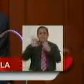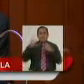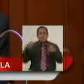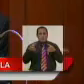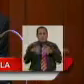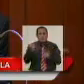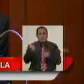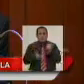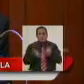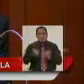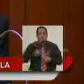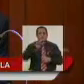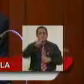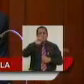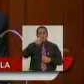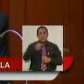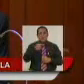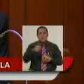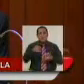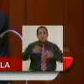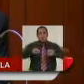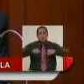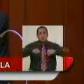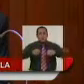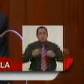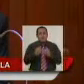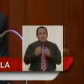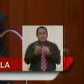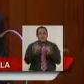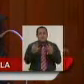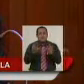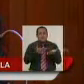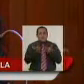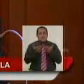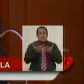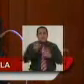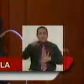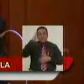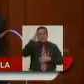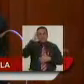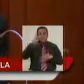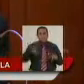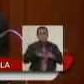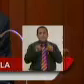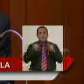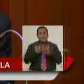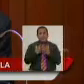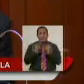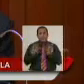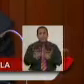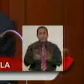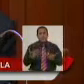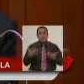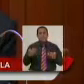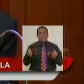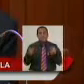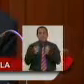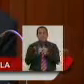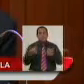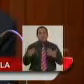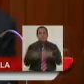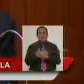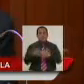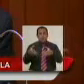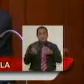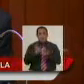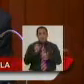y 1.903 motocicletas para diverso uso policial. Este equipamiento, junto al nuevo